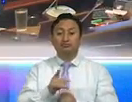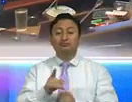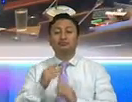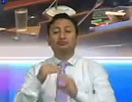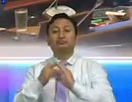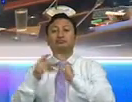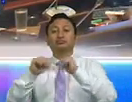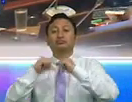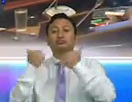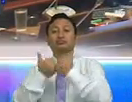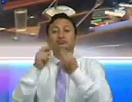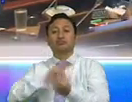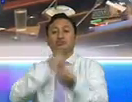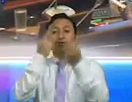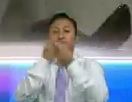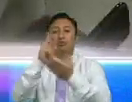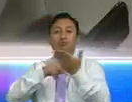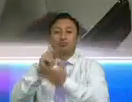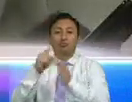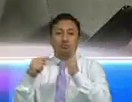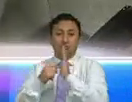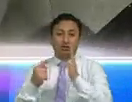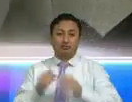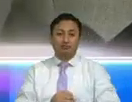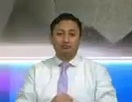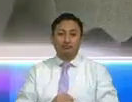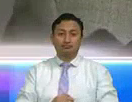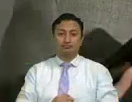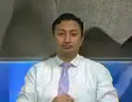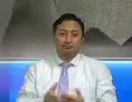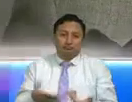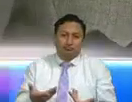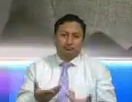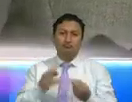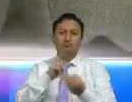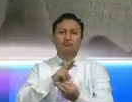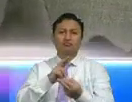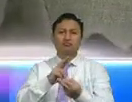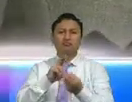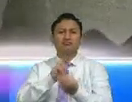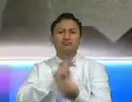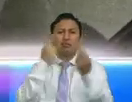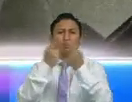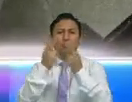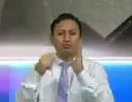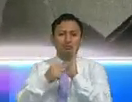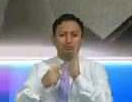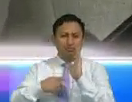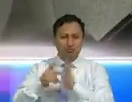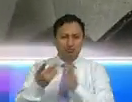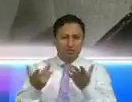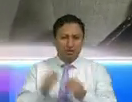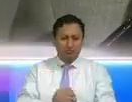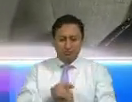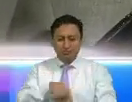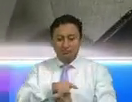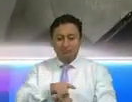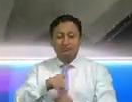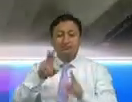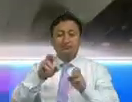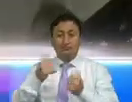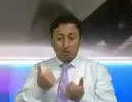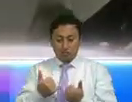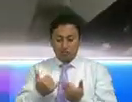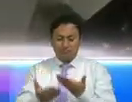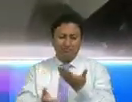una reforma tributaria y la reforma tributaria básicamente lo que va a buscar es darle mayor simplicidad al esquema tributario actual